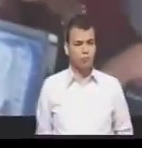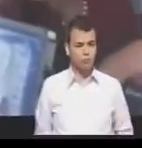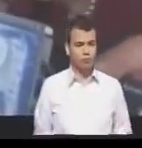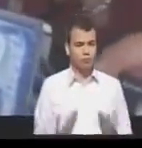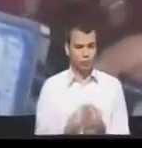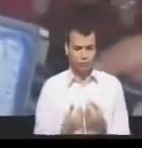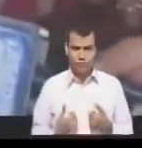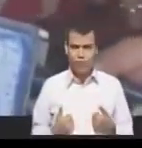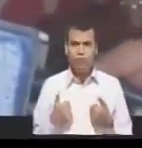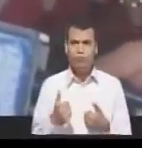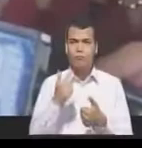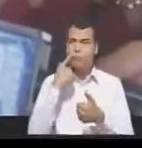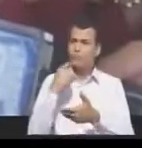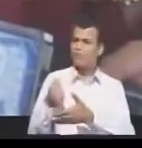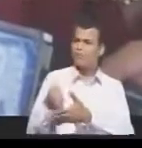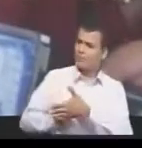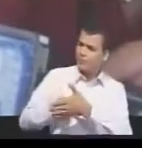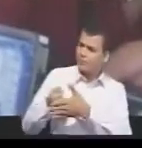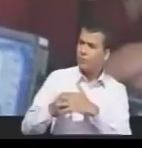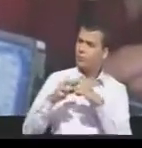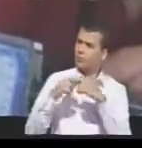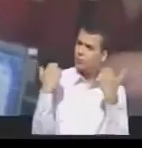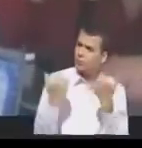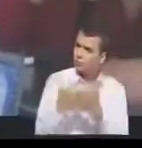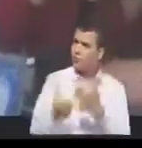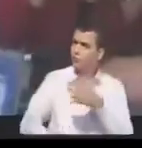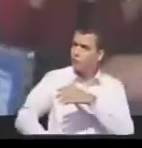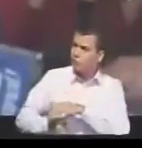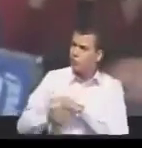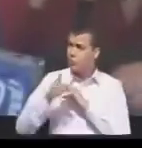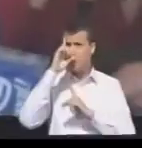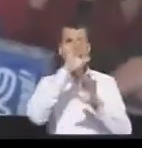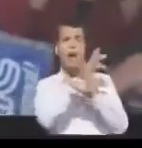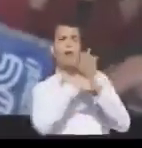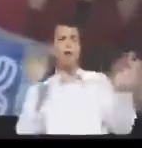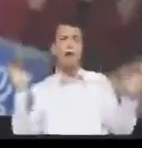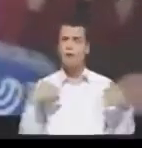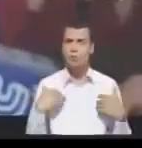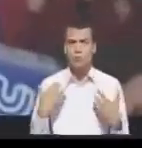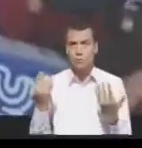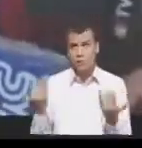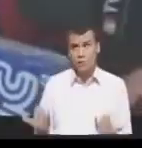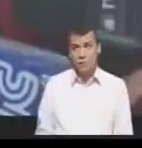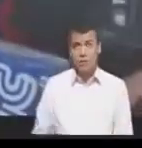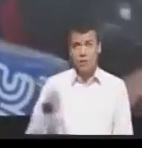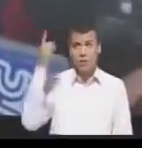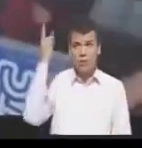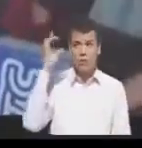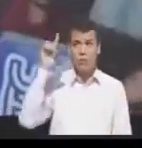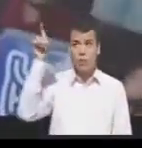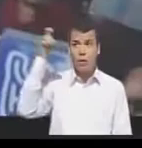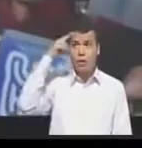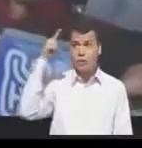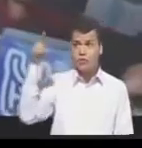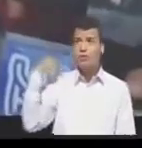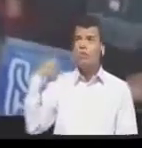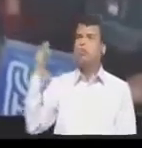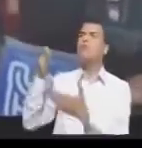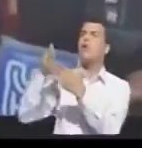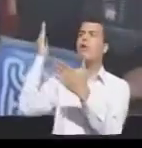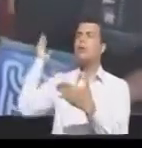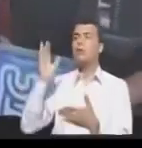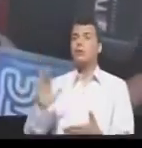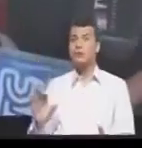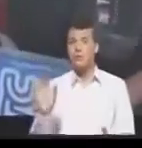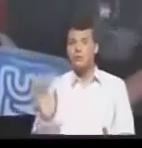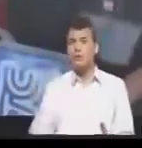se vea presionado a darle continuidad, o sea, no le eche atrás, porque hay la posibilidad de que haya un gobierno de extrema derecha que